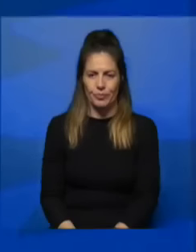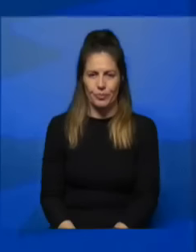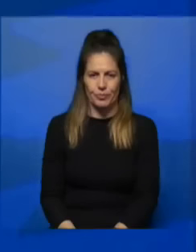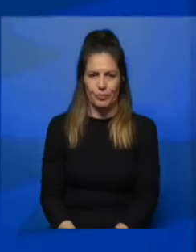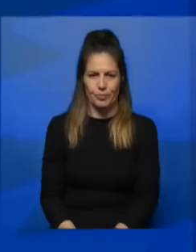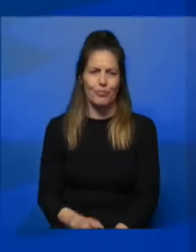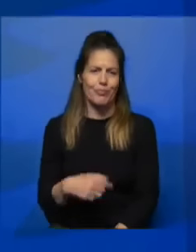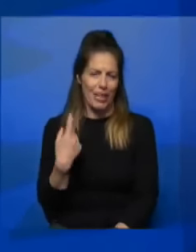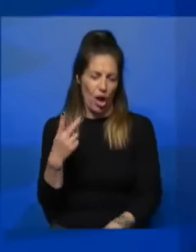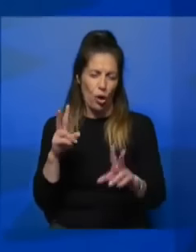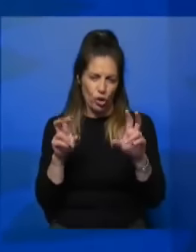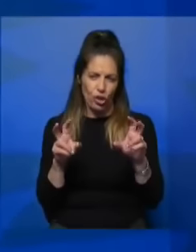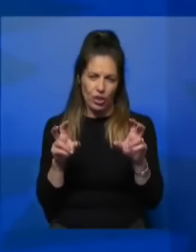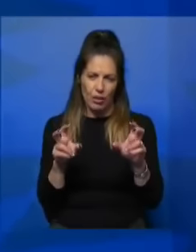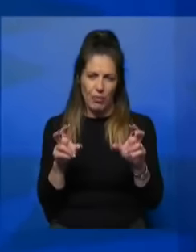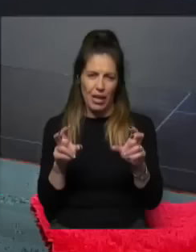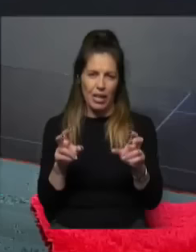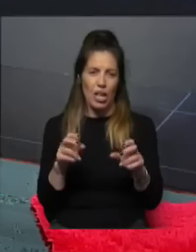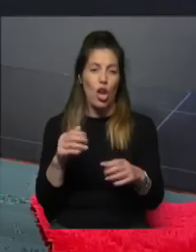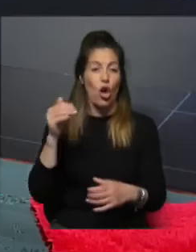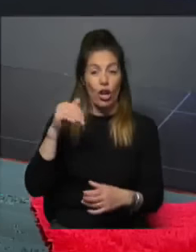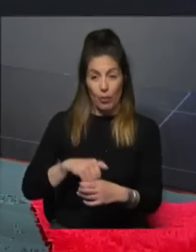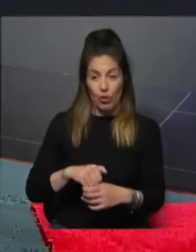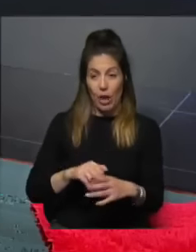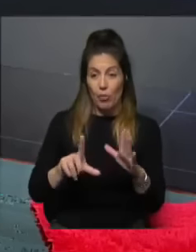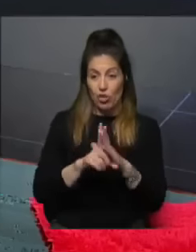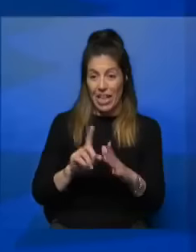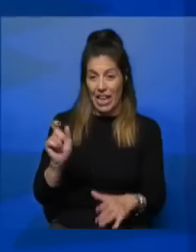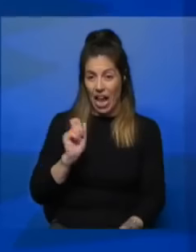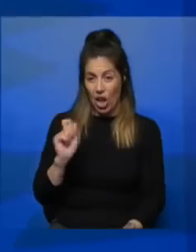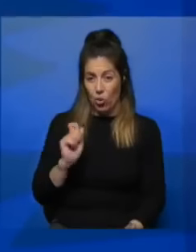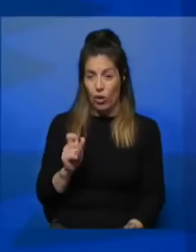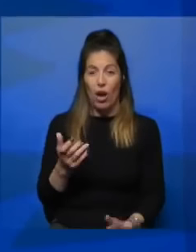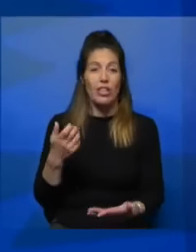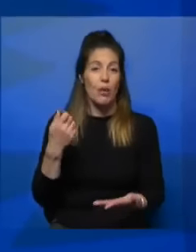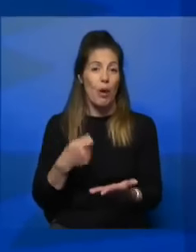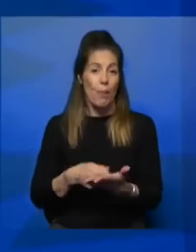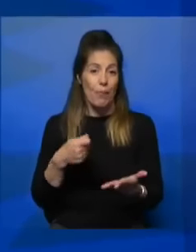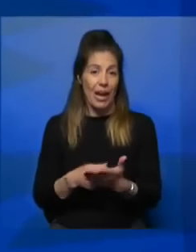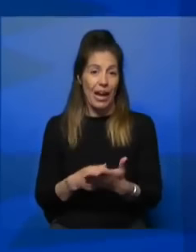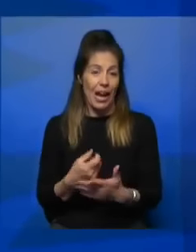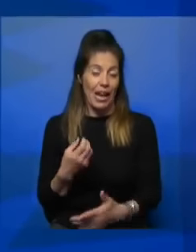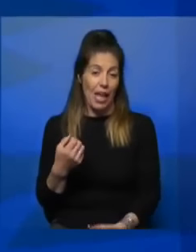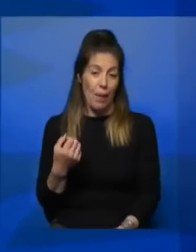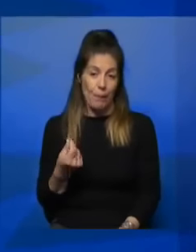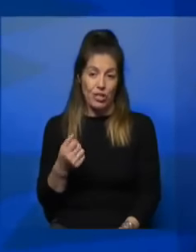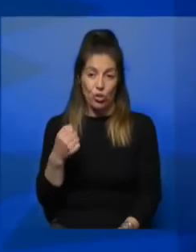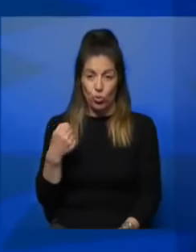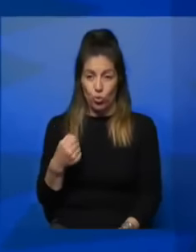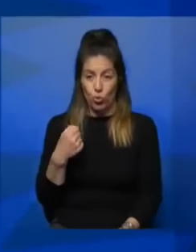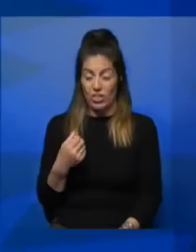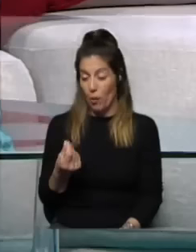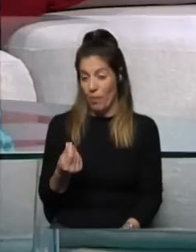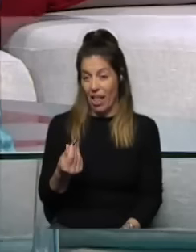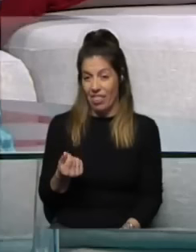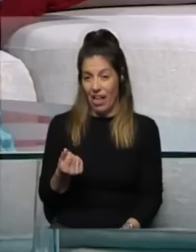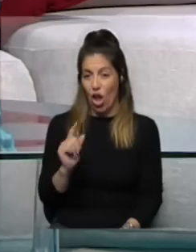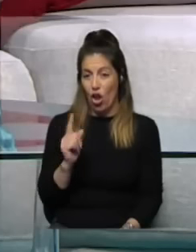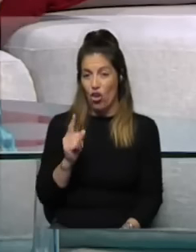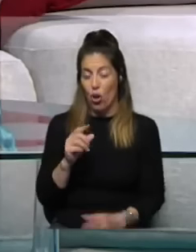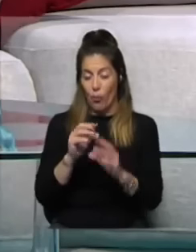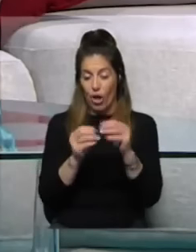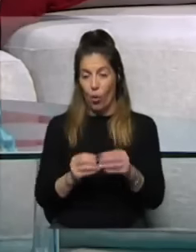para otro tema, pero parte de lo que votamos en la LUC es que ahora te pueden pagar el sueldo en pesos uruguayos, en pesos, en plata. no por una